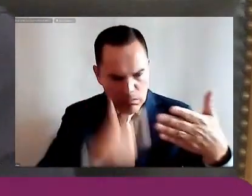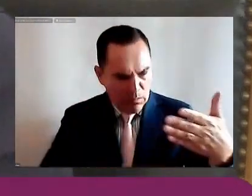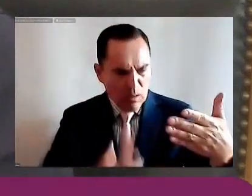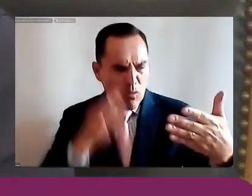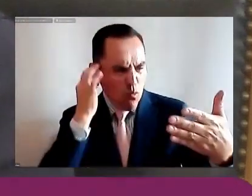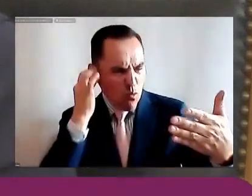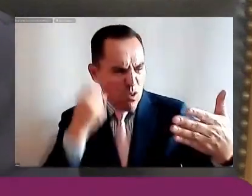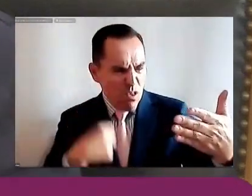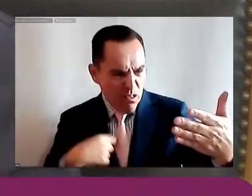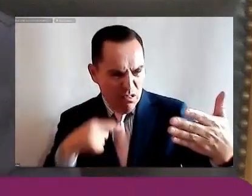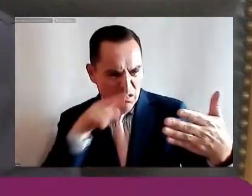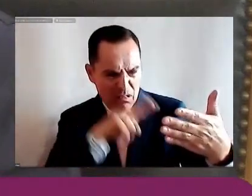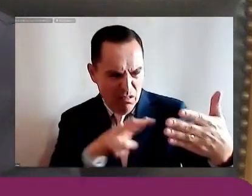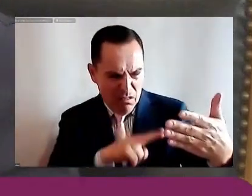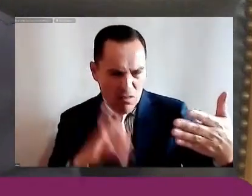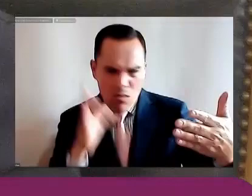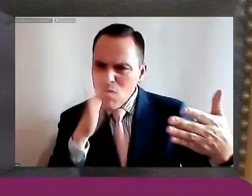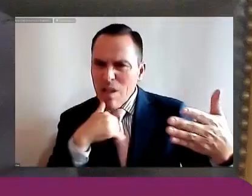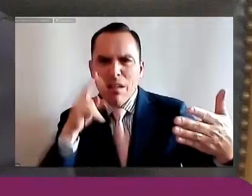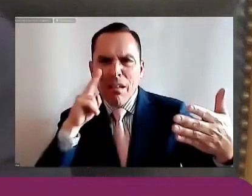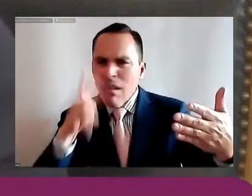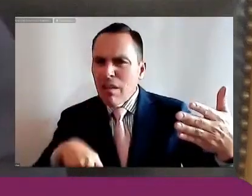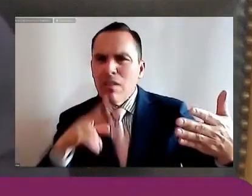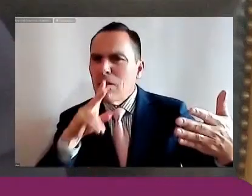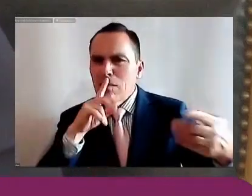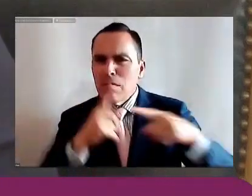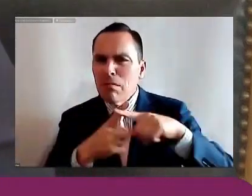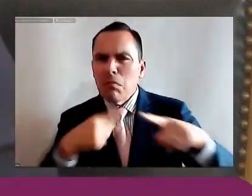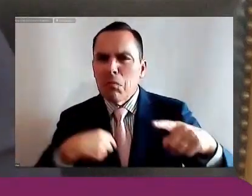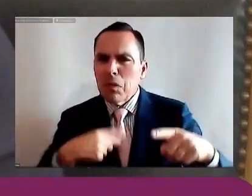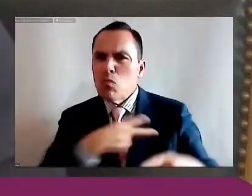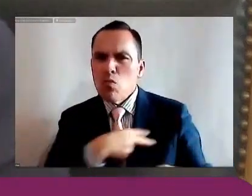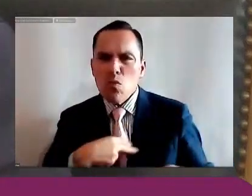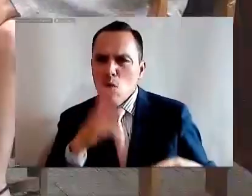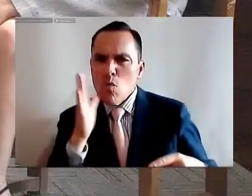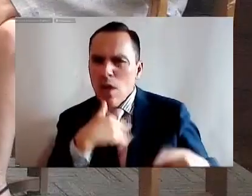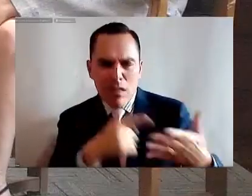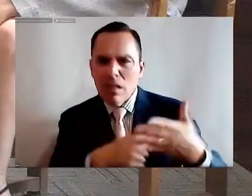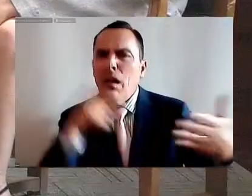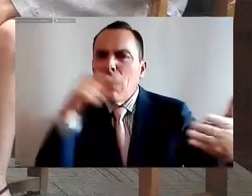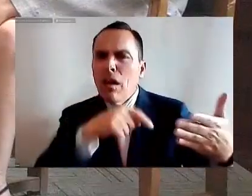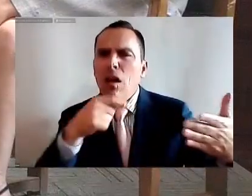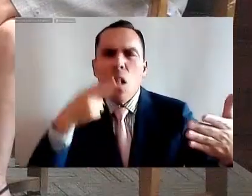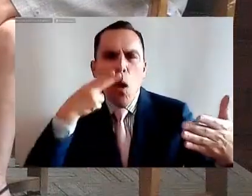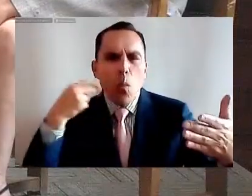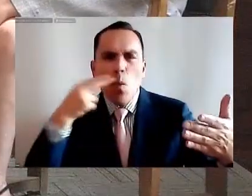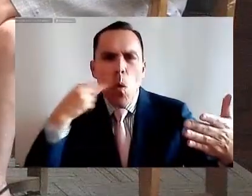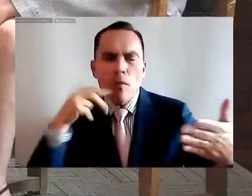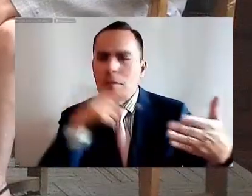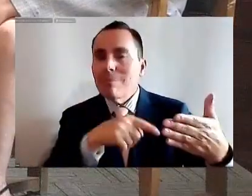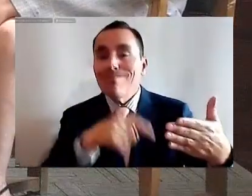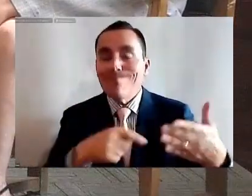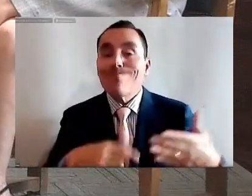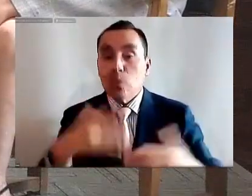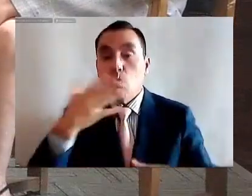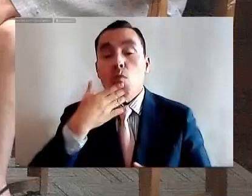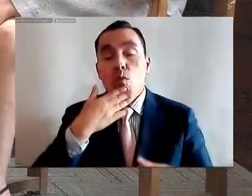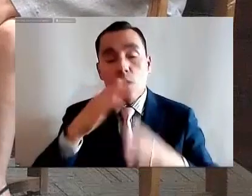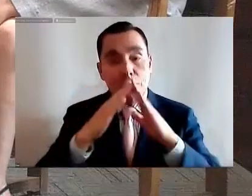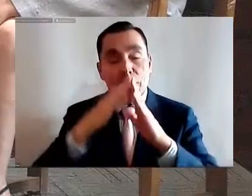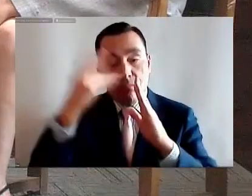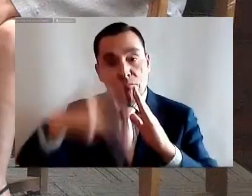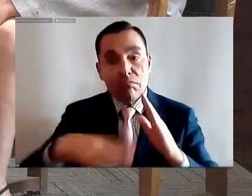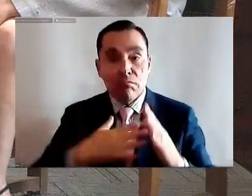cuando enfrentan una dificultad, un conflicto de carácter patrimonial. ¿Aló? Ahí